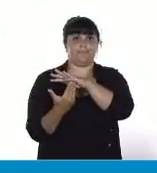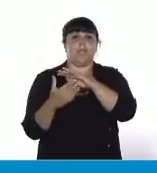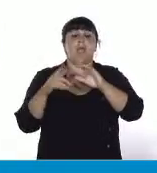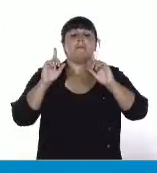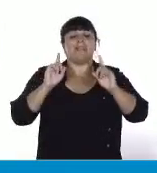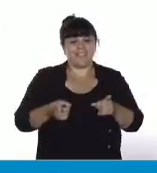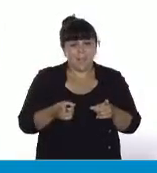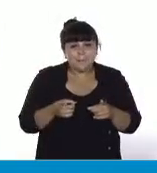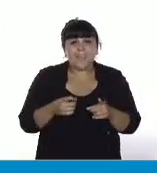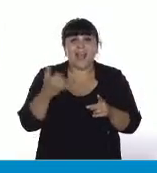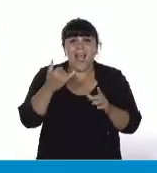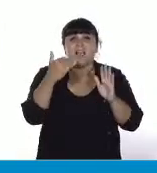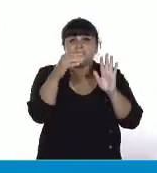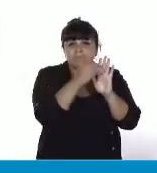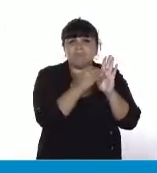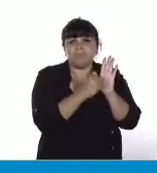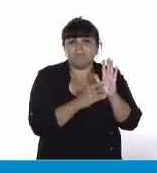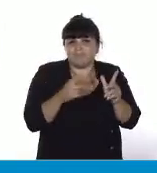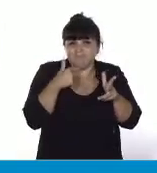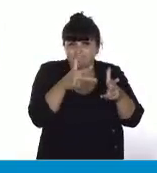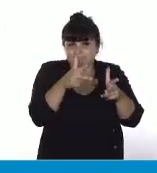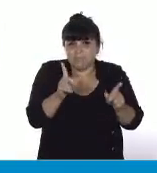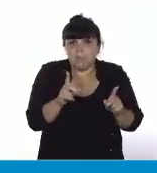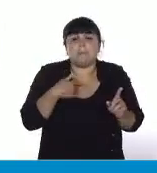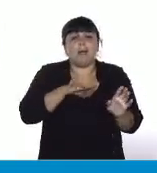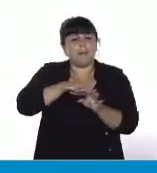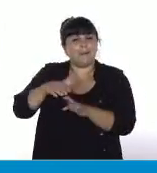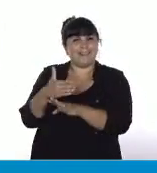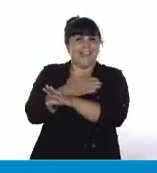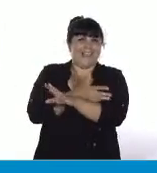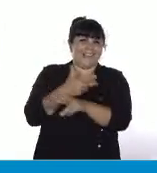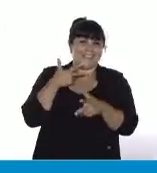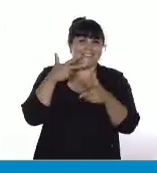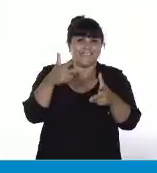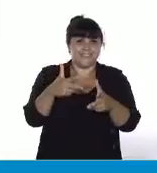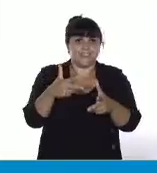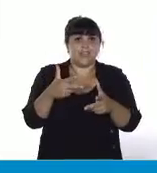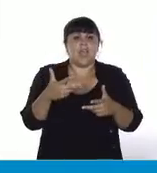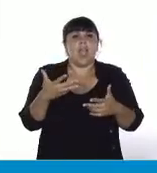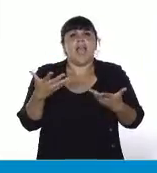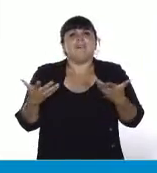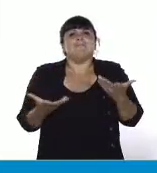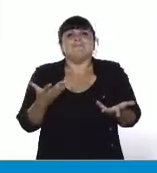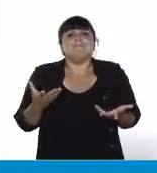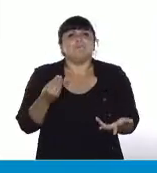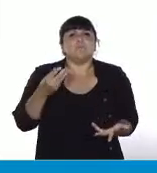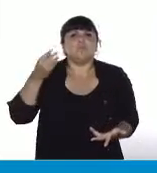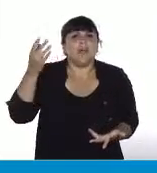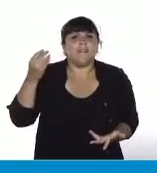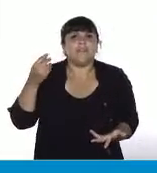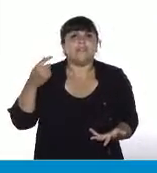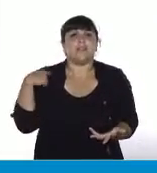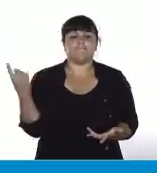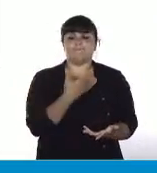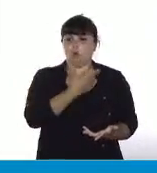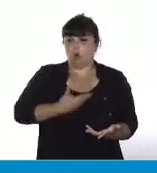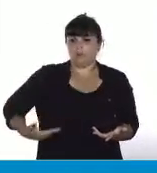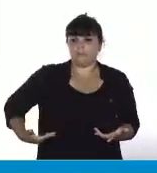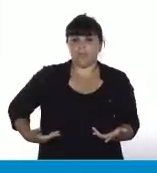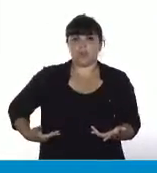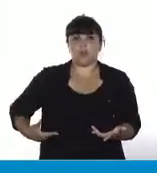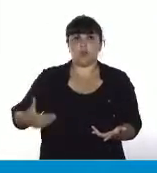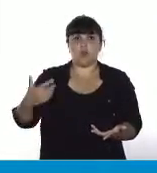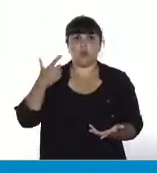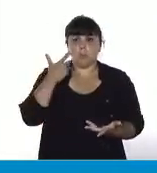embargo, a pesar de las normas, como decía al principio, como sociedad, muchas veces y como Estado, invisibilizamos